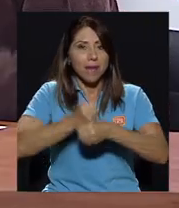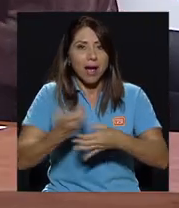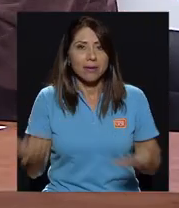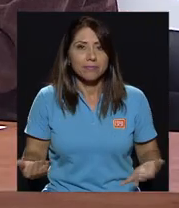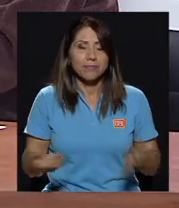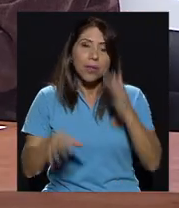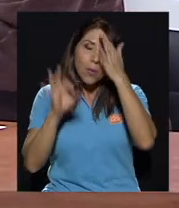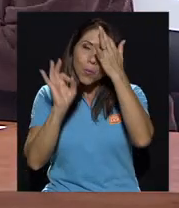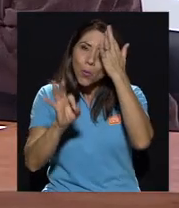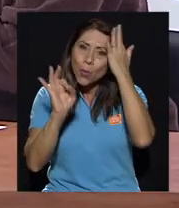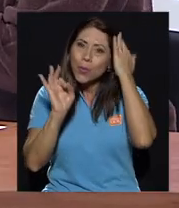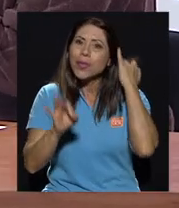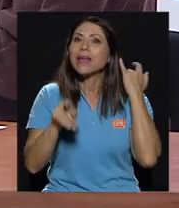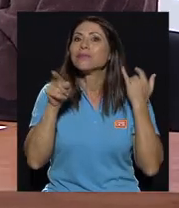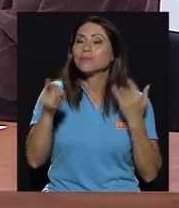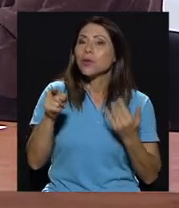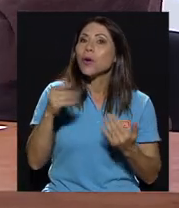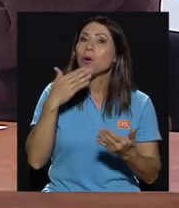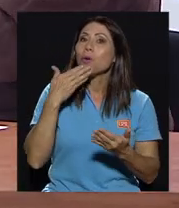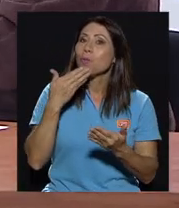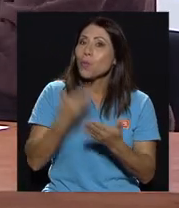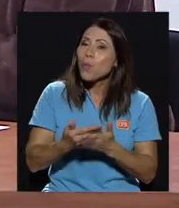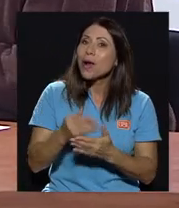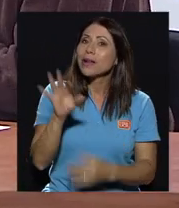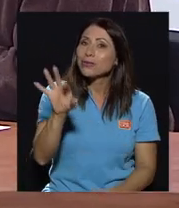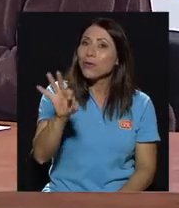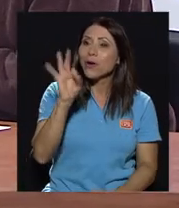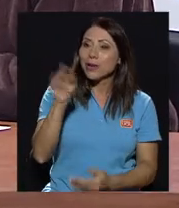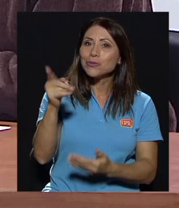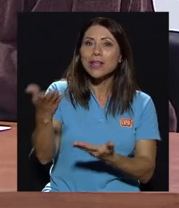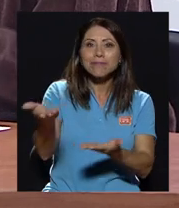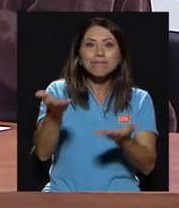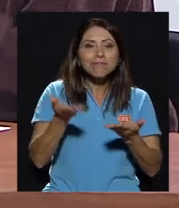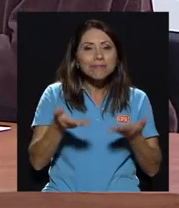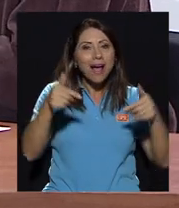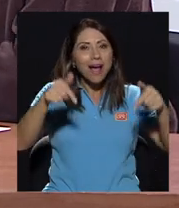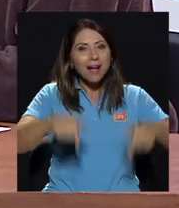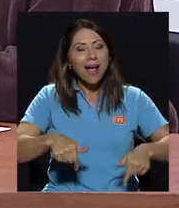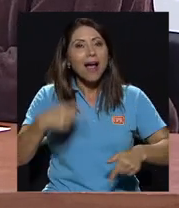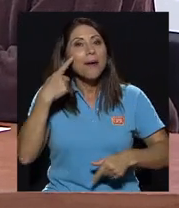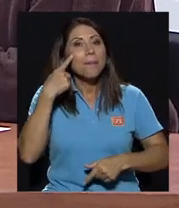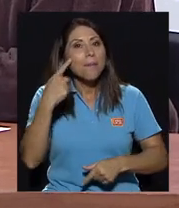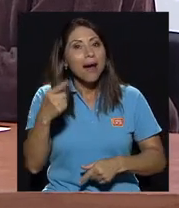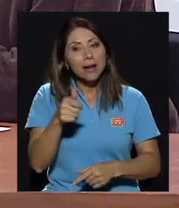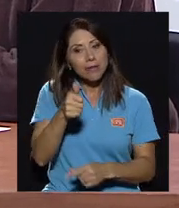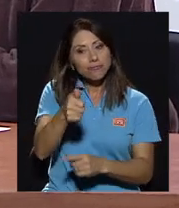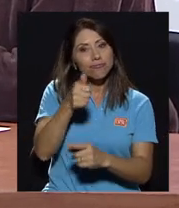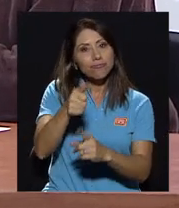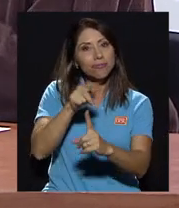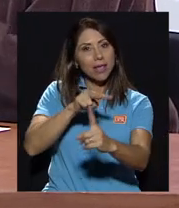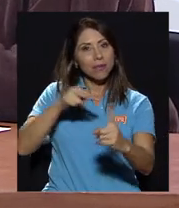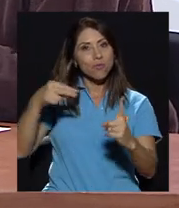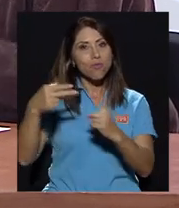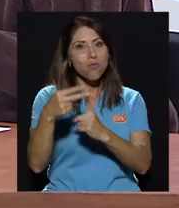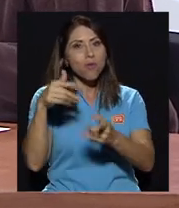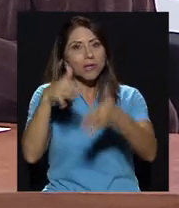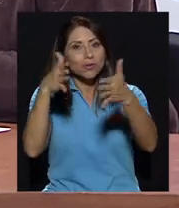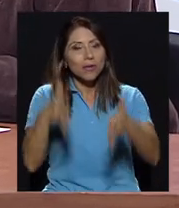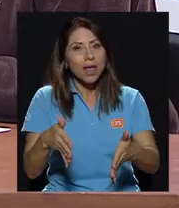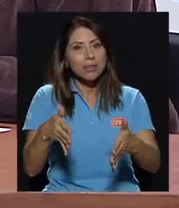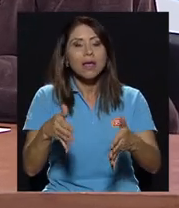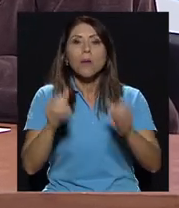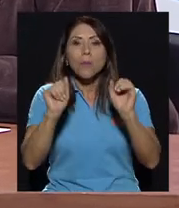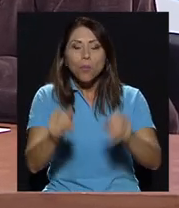me parece que ha sido muy muy buena elección haberte traído acá para desde el punto de vista del estudiante poderle